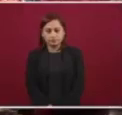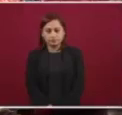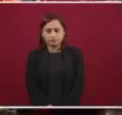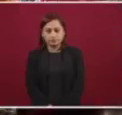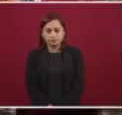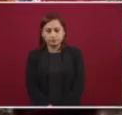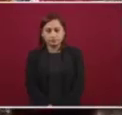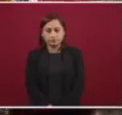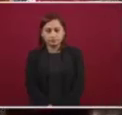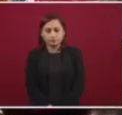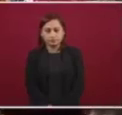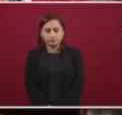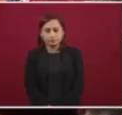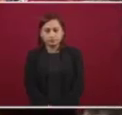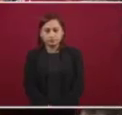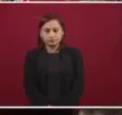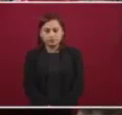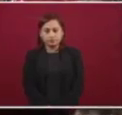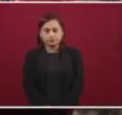Bueno, pues